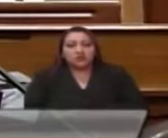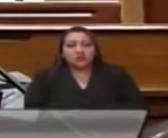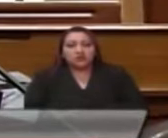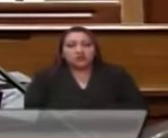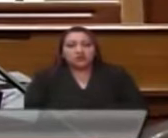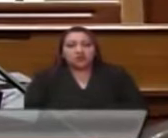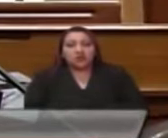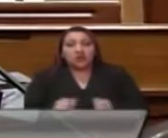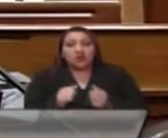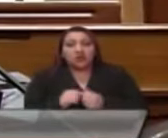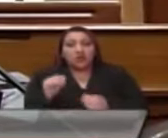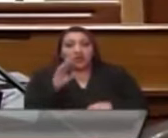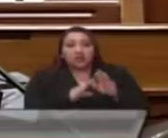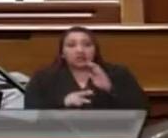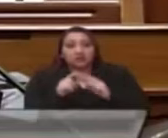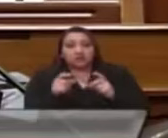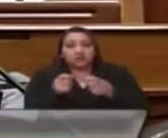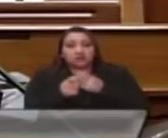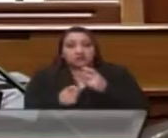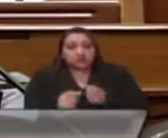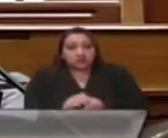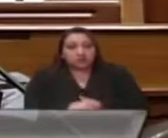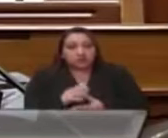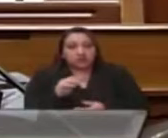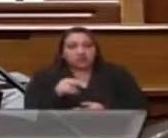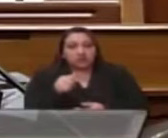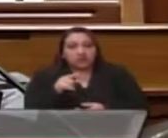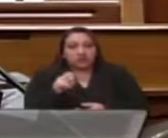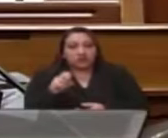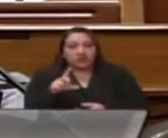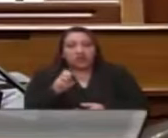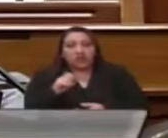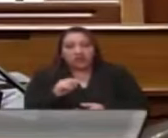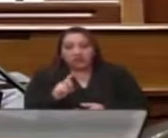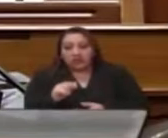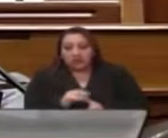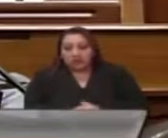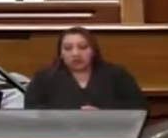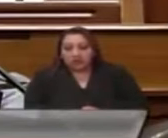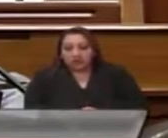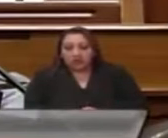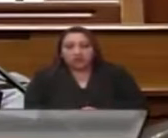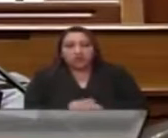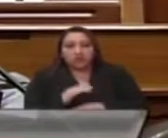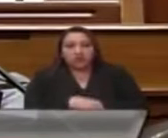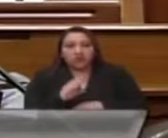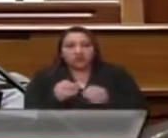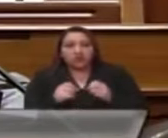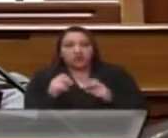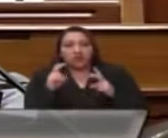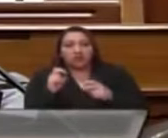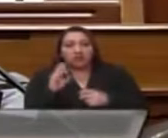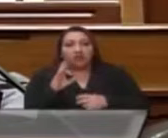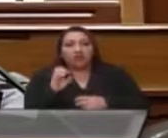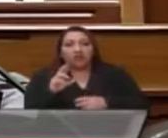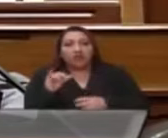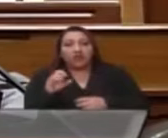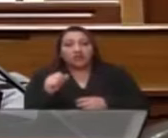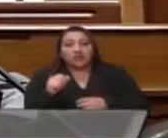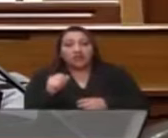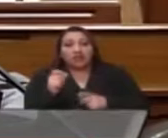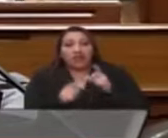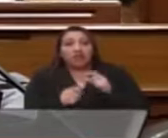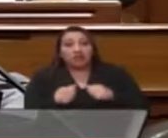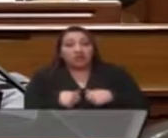Con relación a la preocupación de la congresista Marisol Espinosa sobre el presupuesto del sistema forense, cabe